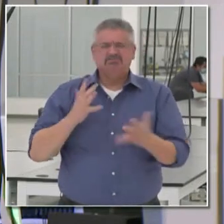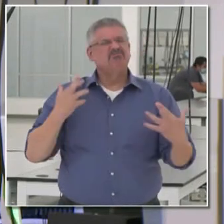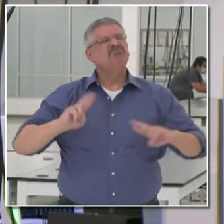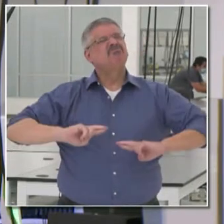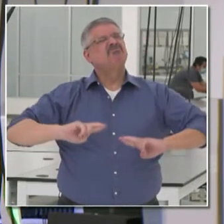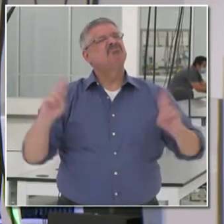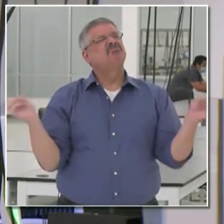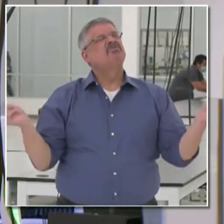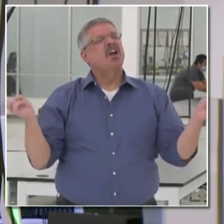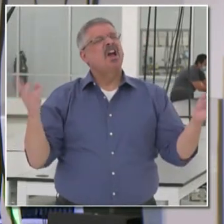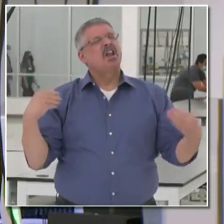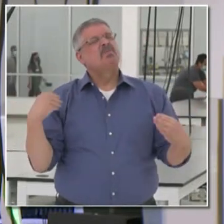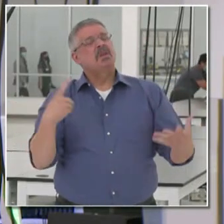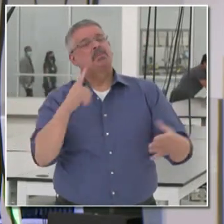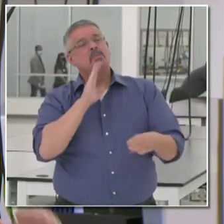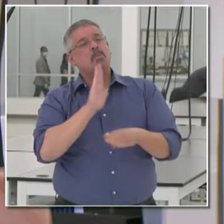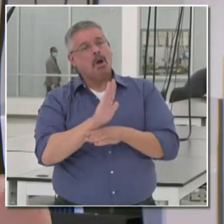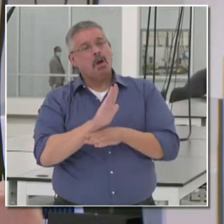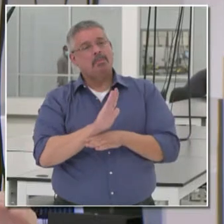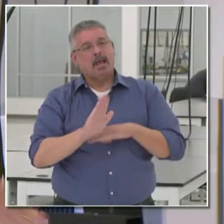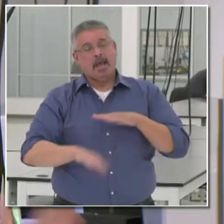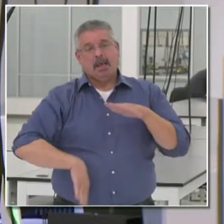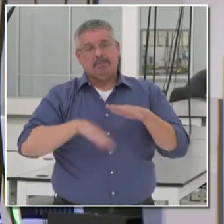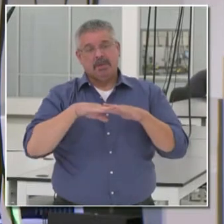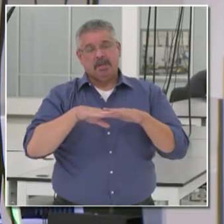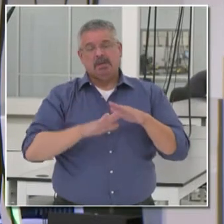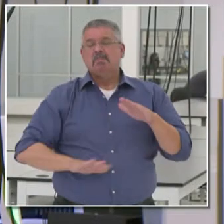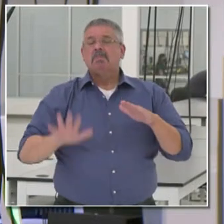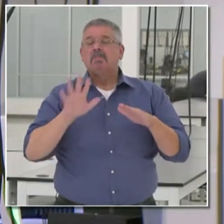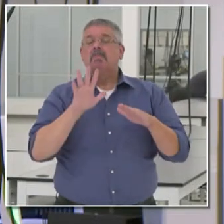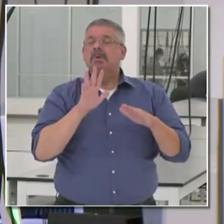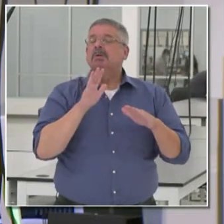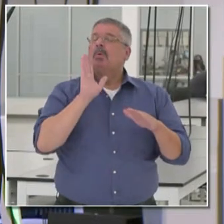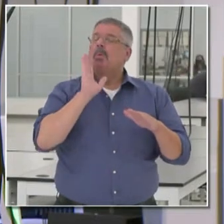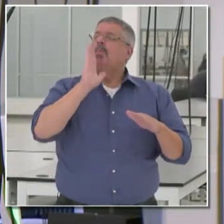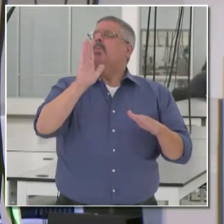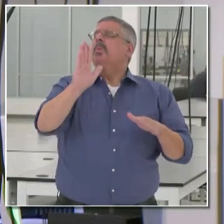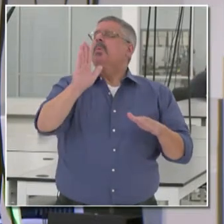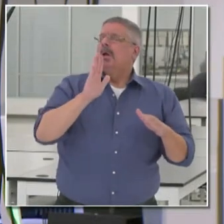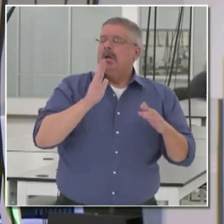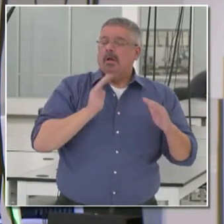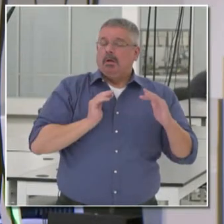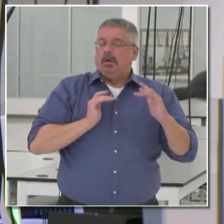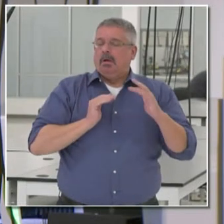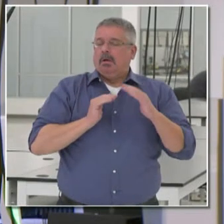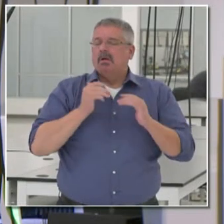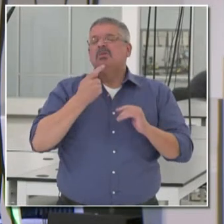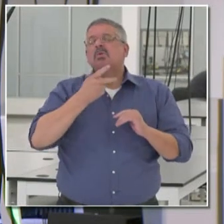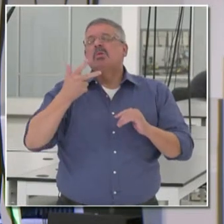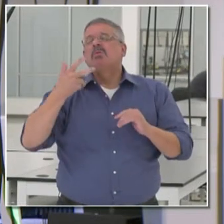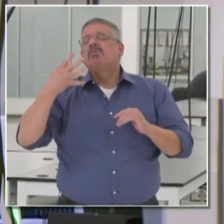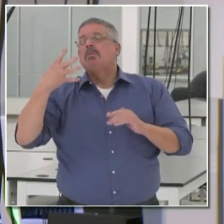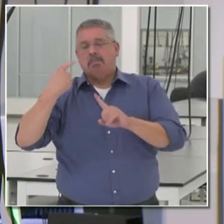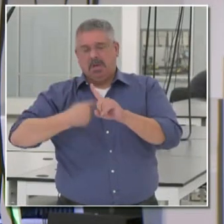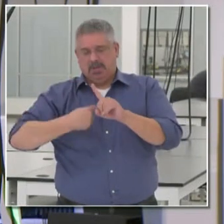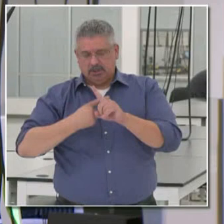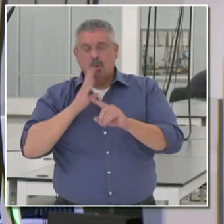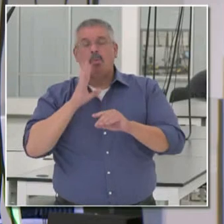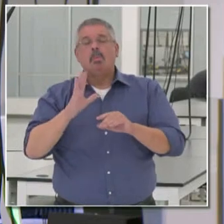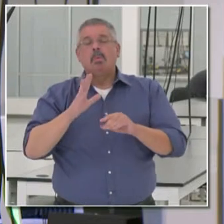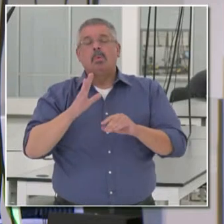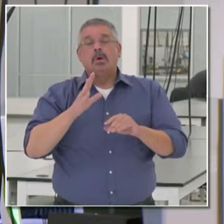de brindar el resultado y tomar unos cuantos meses llegar a la capacidad máxima de llegar a